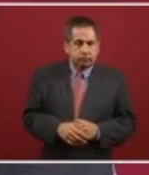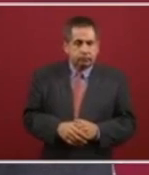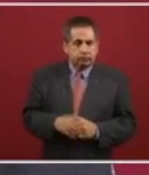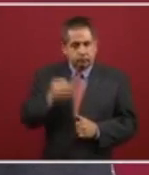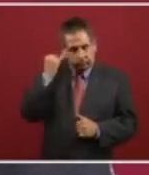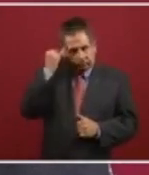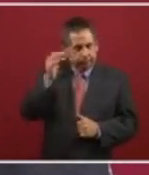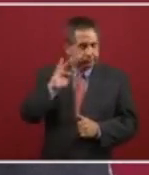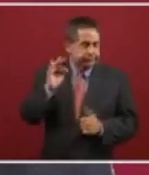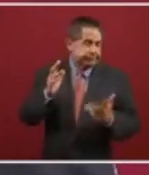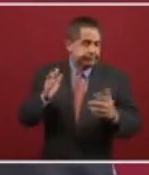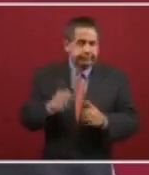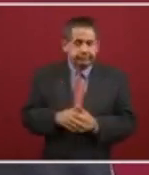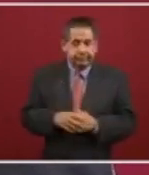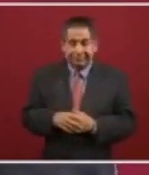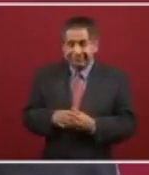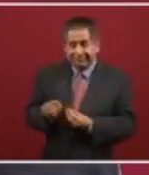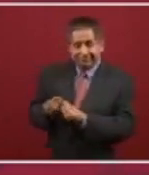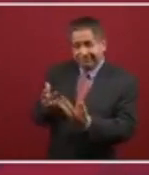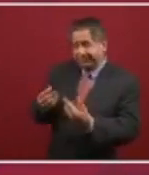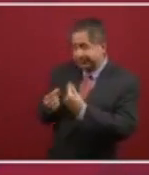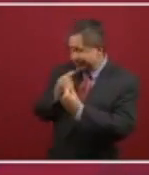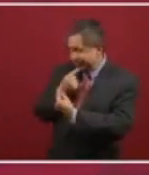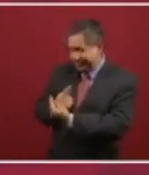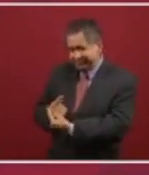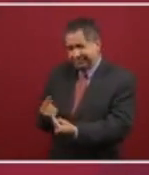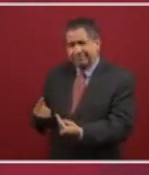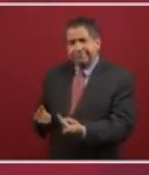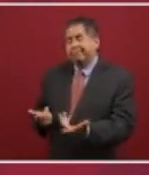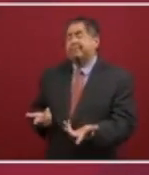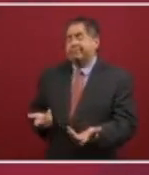número importante de niños